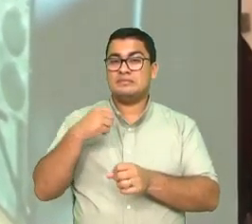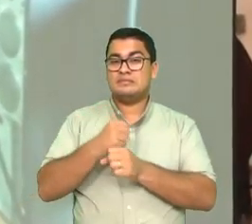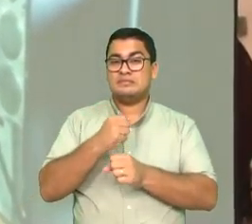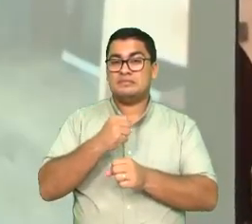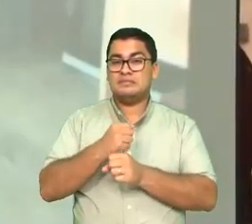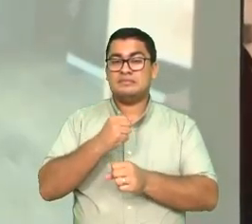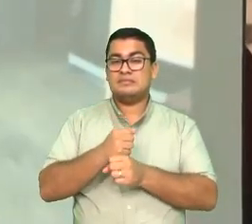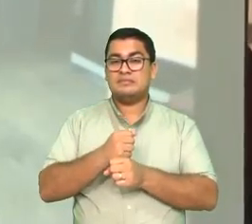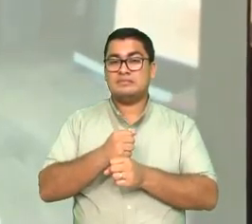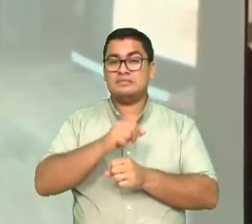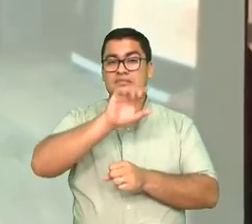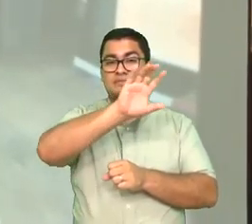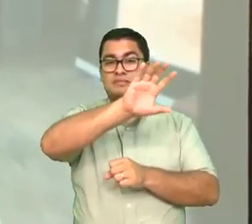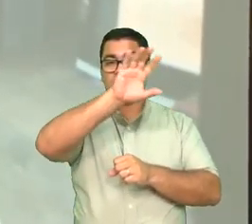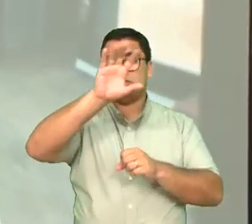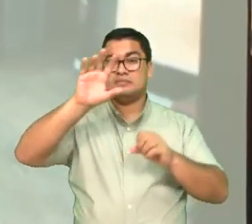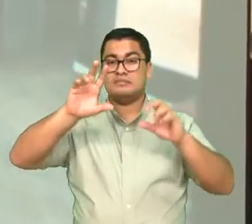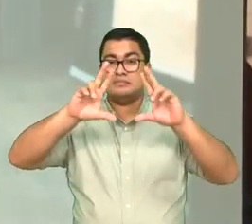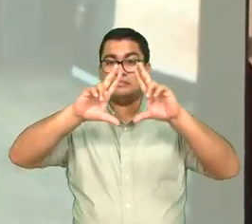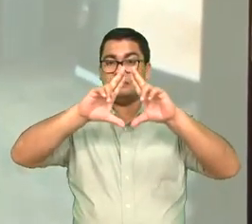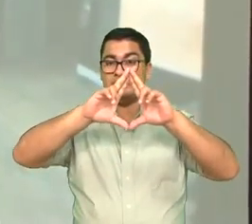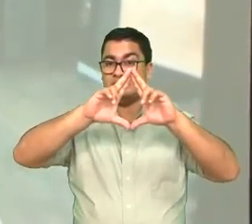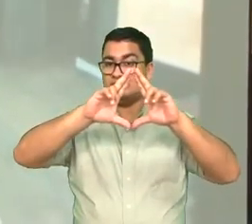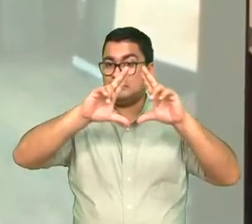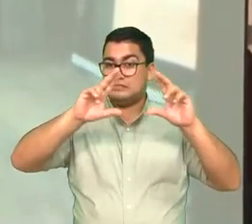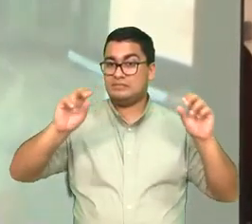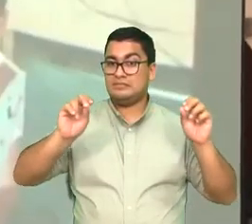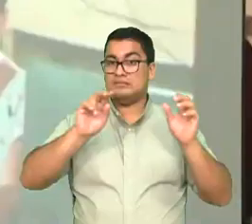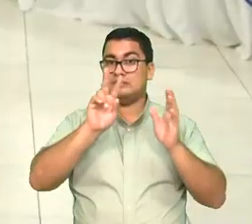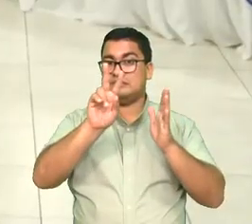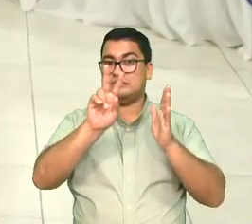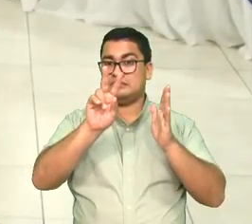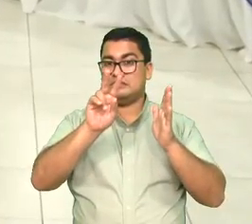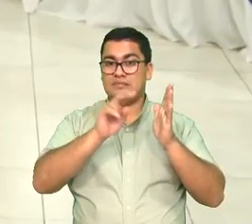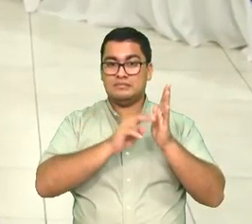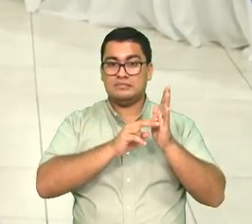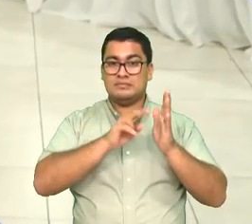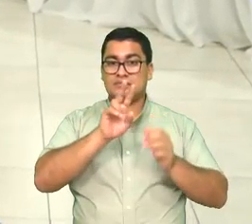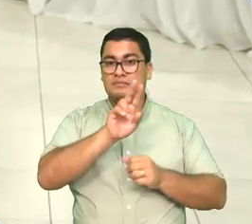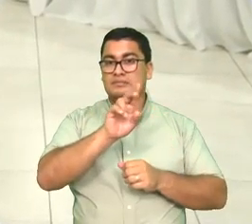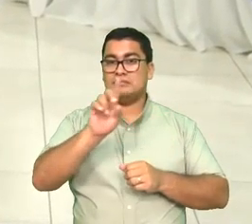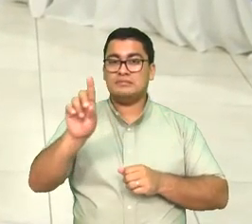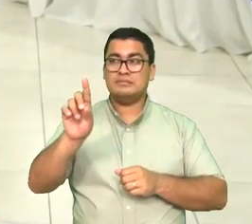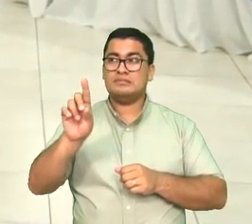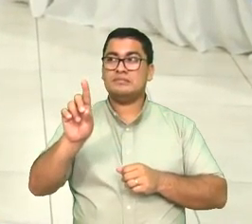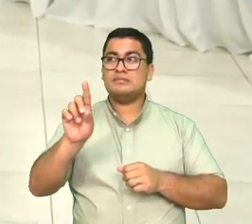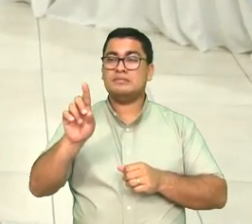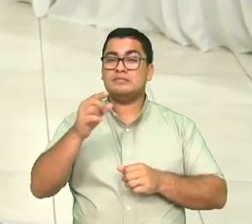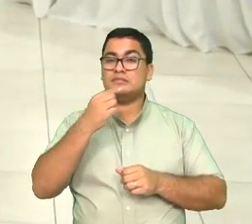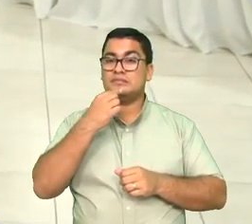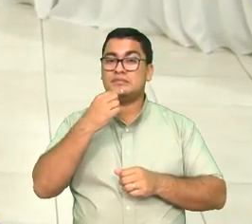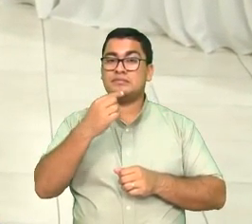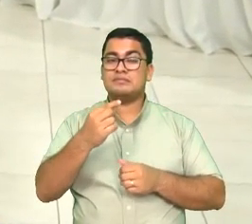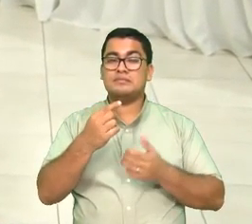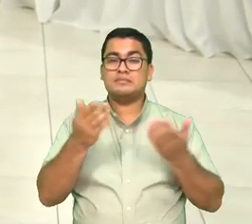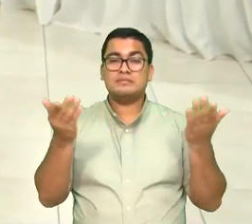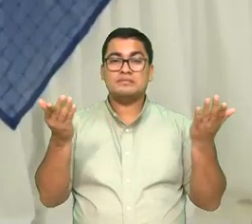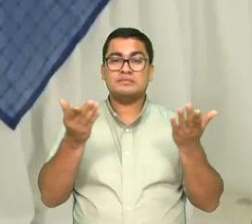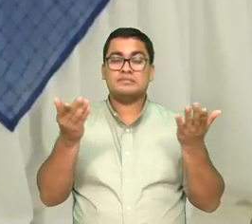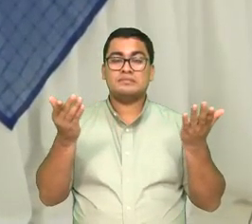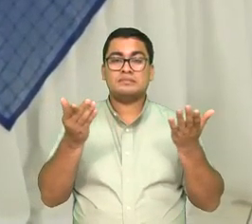en todo el territorio nacional. Y para el 2021, además de garantizar una